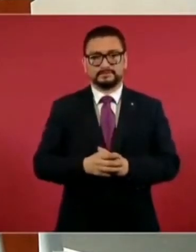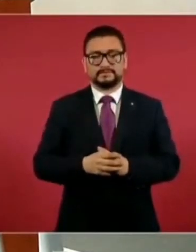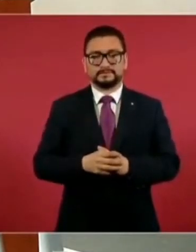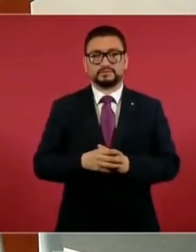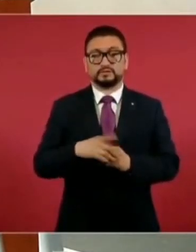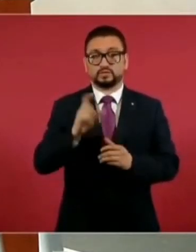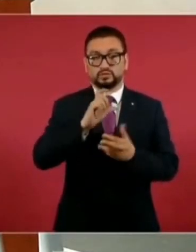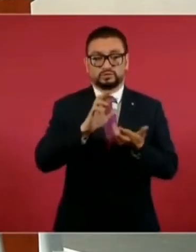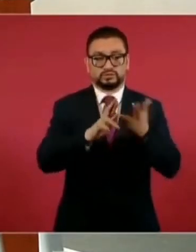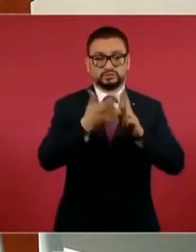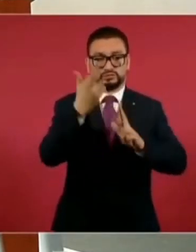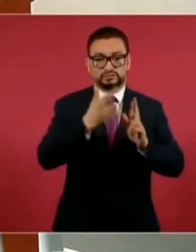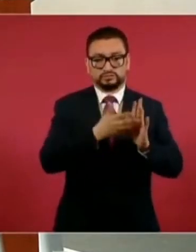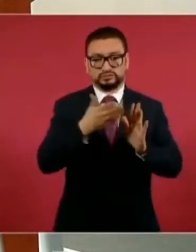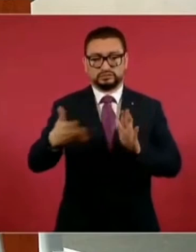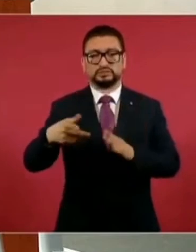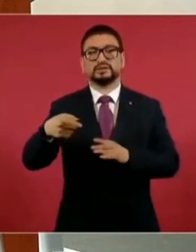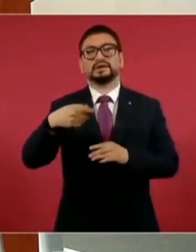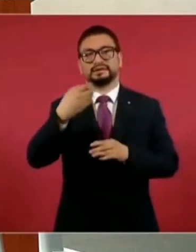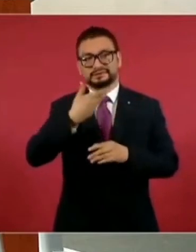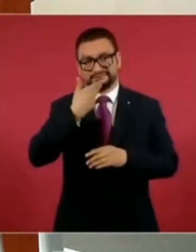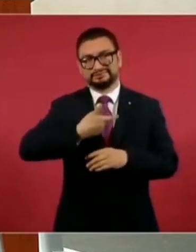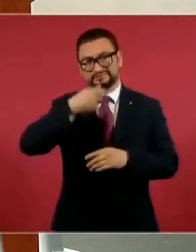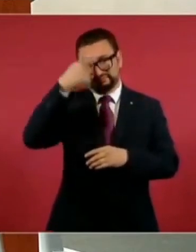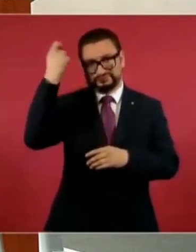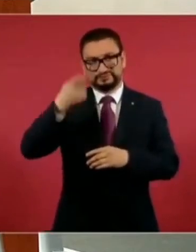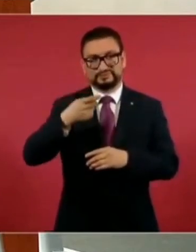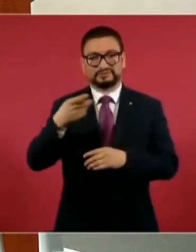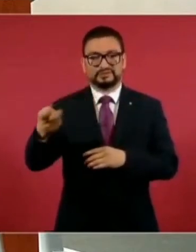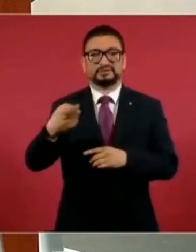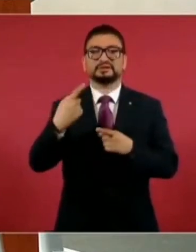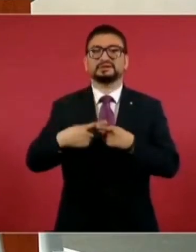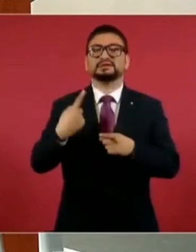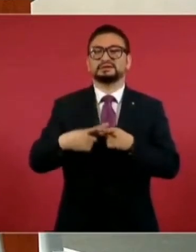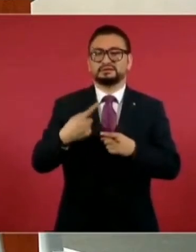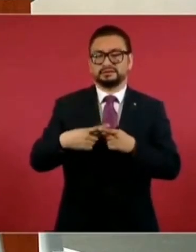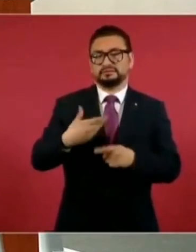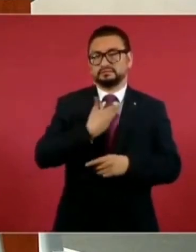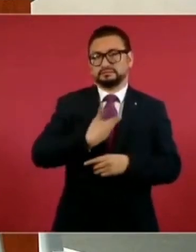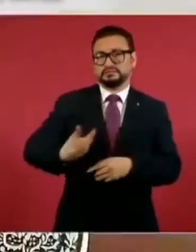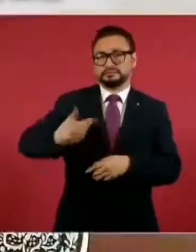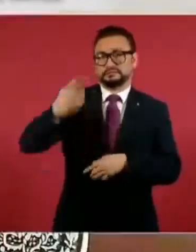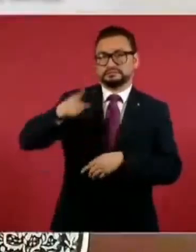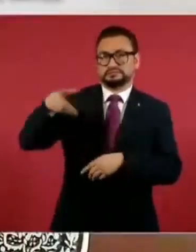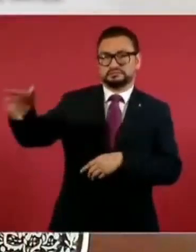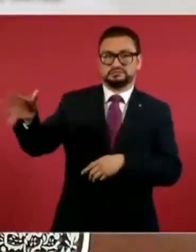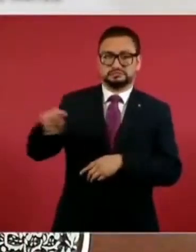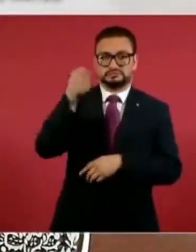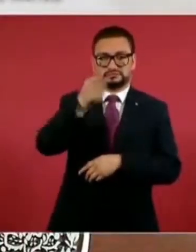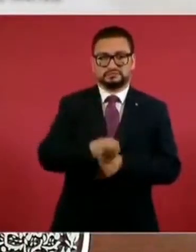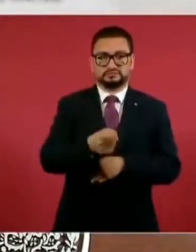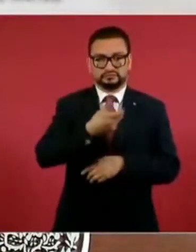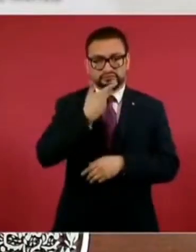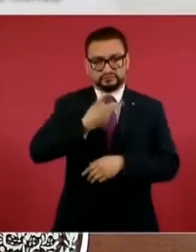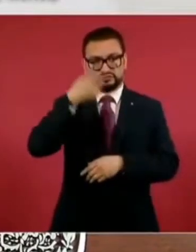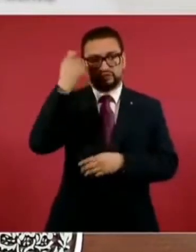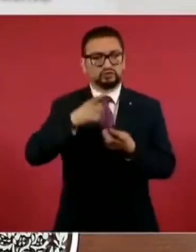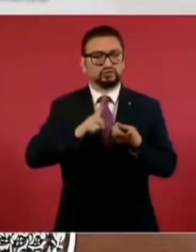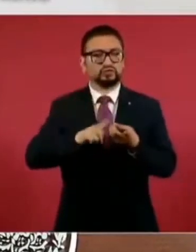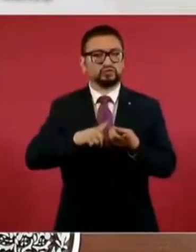posrevolucionarios fueron destapados por el presidente en turno. Pero ¿dónde